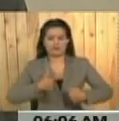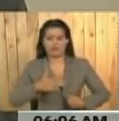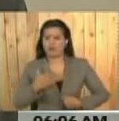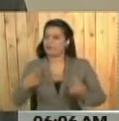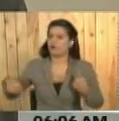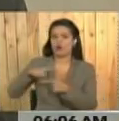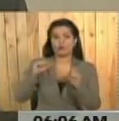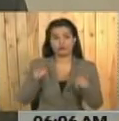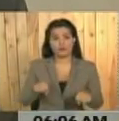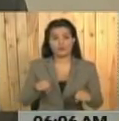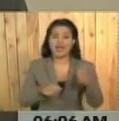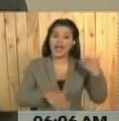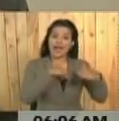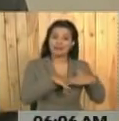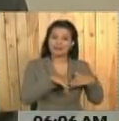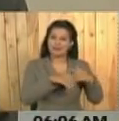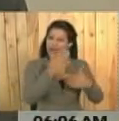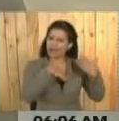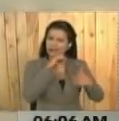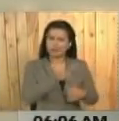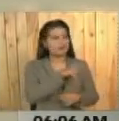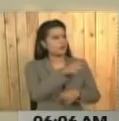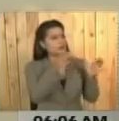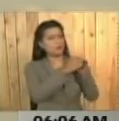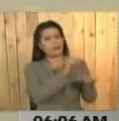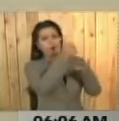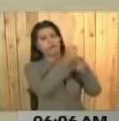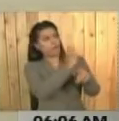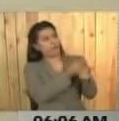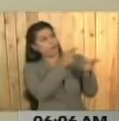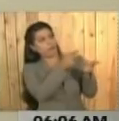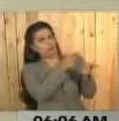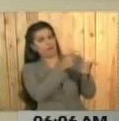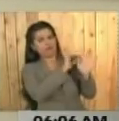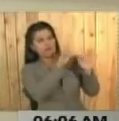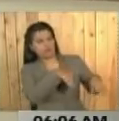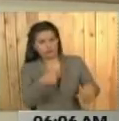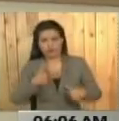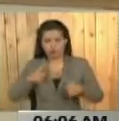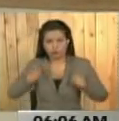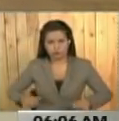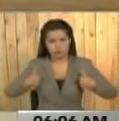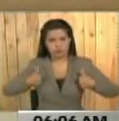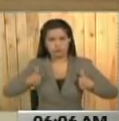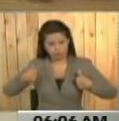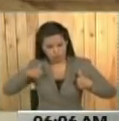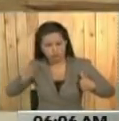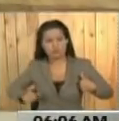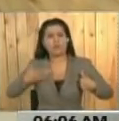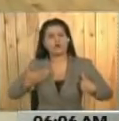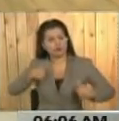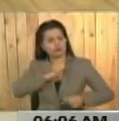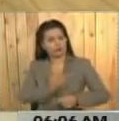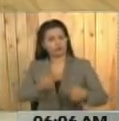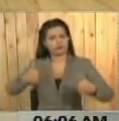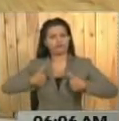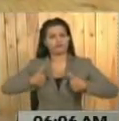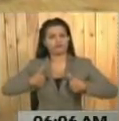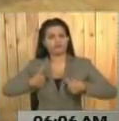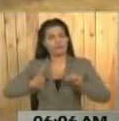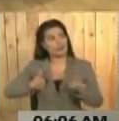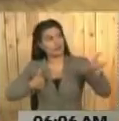pasamos del del poder ese de la cuarta República al yo puedo al nosotros podemos como verbo no no el